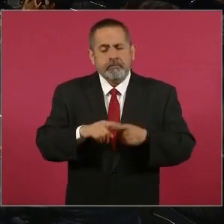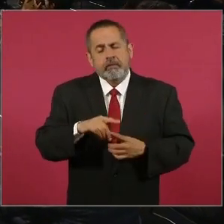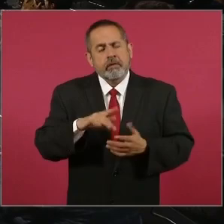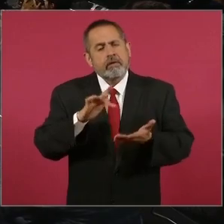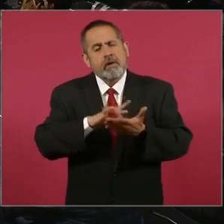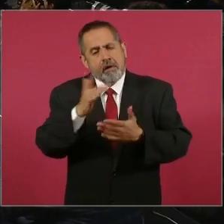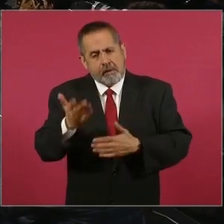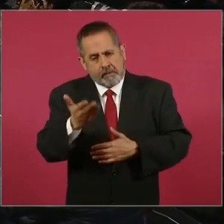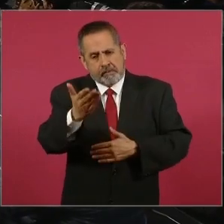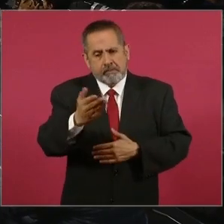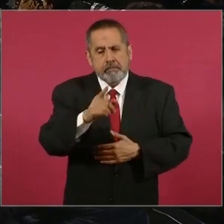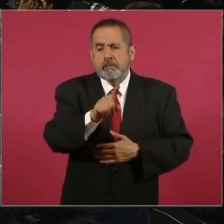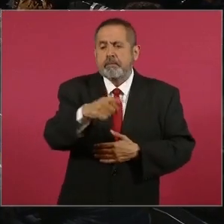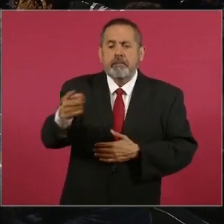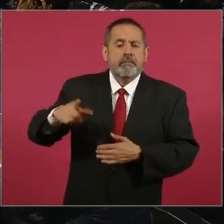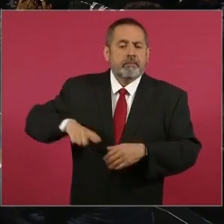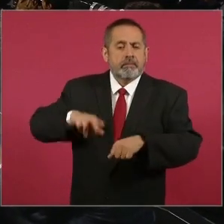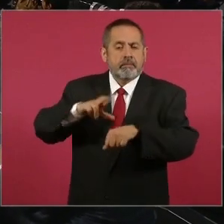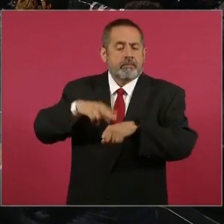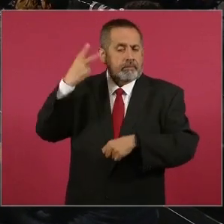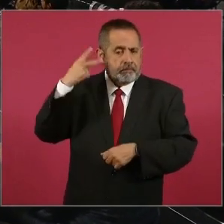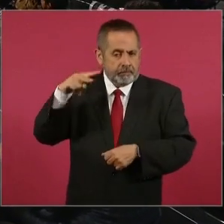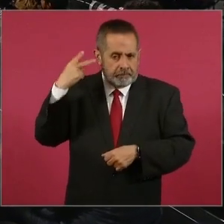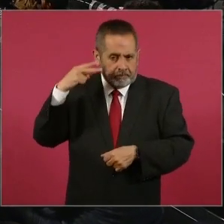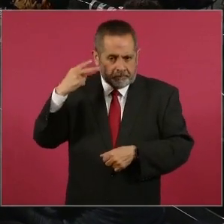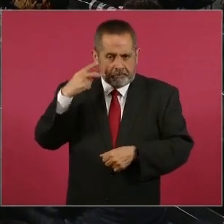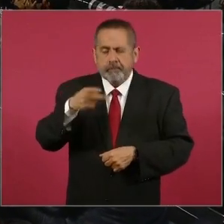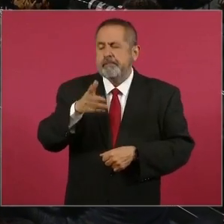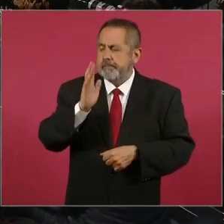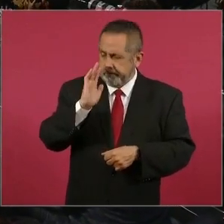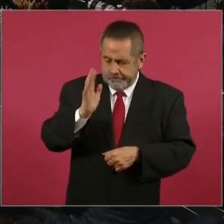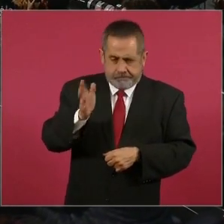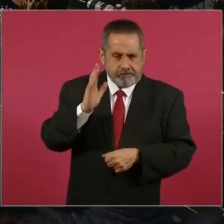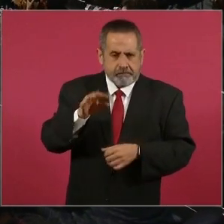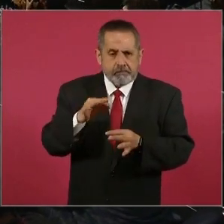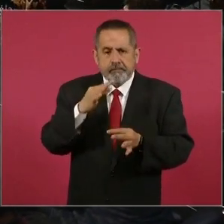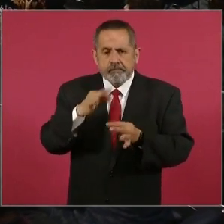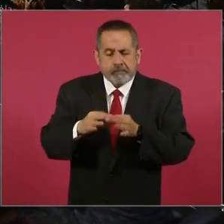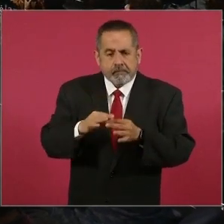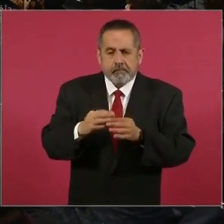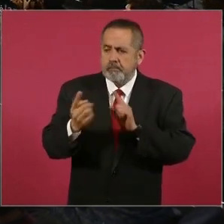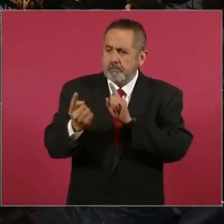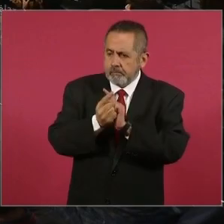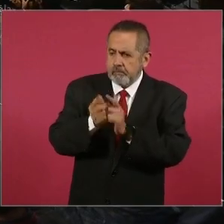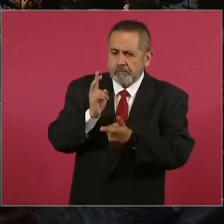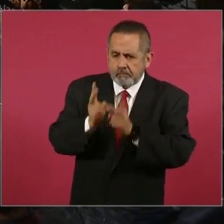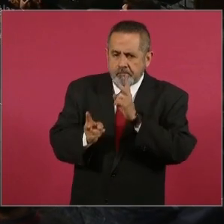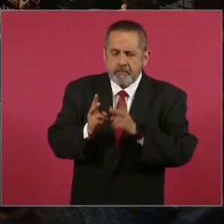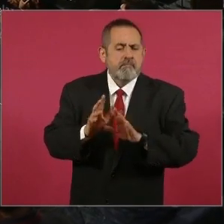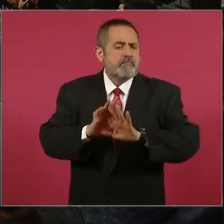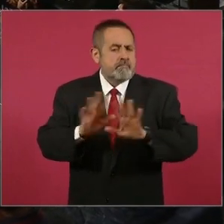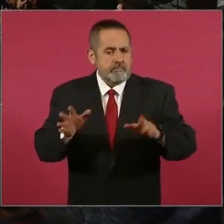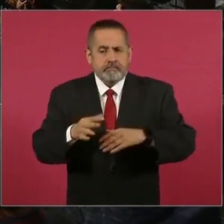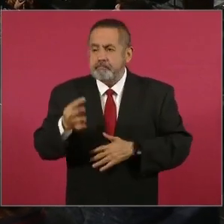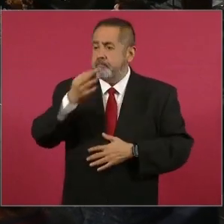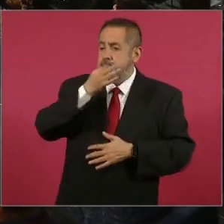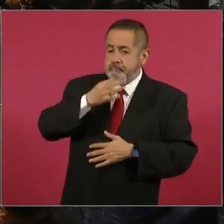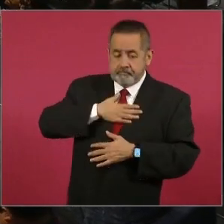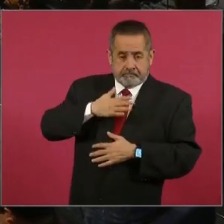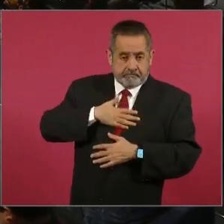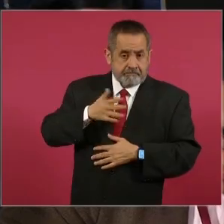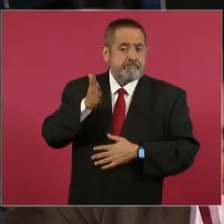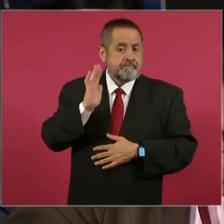usted y al gobernador de Veracruz por hacerme eh hecho favor de recibir ya me dieron las noticias